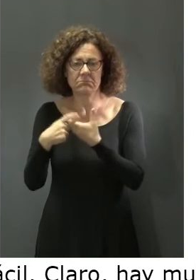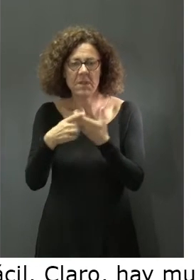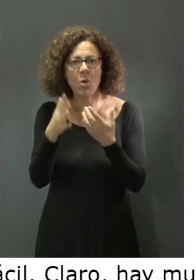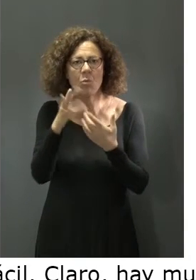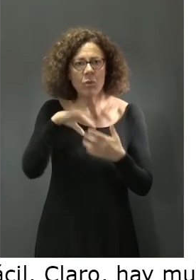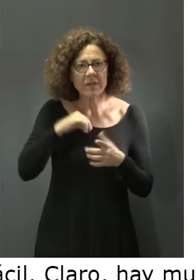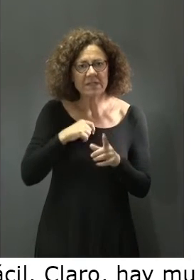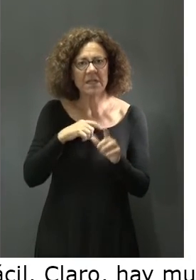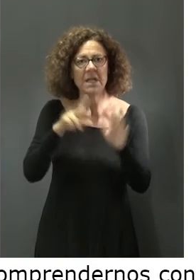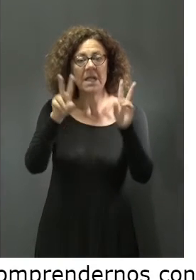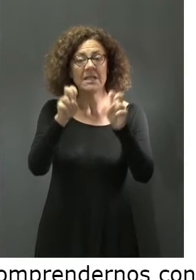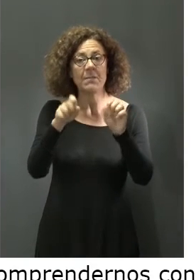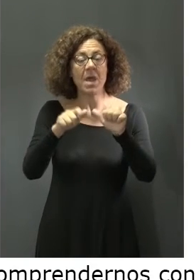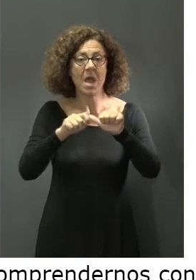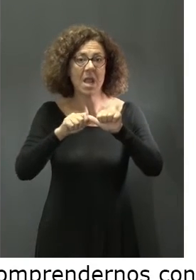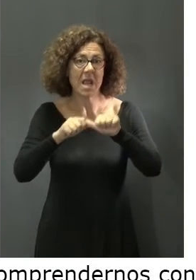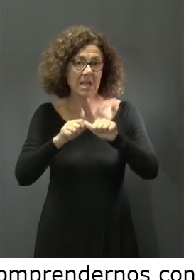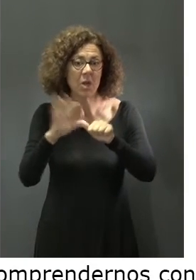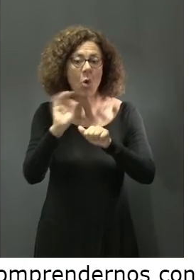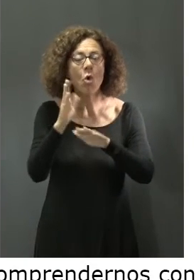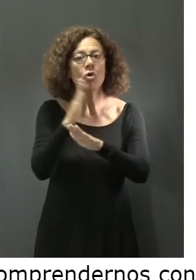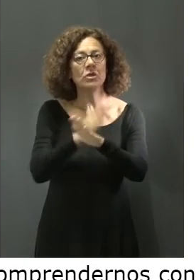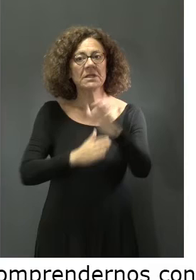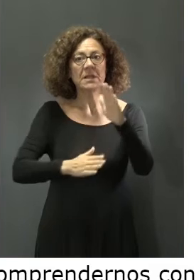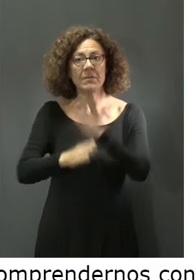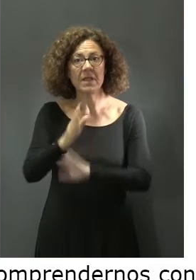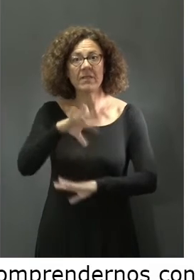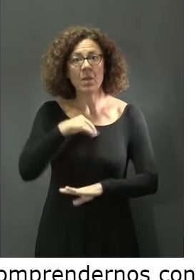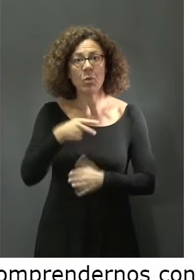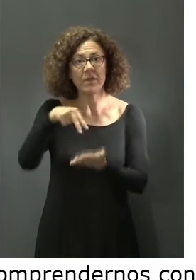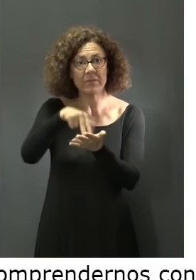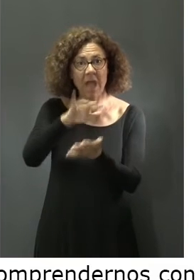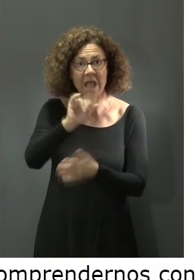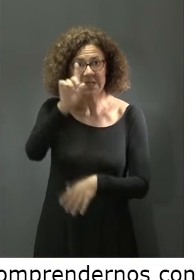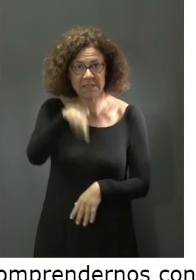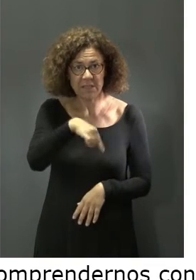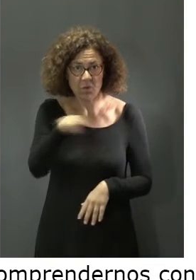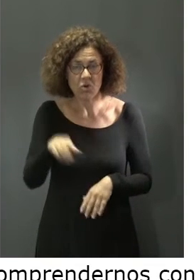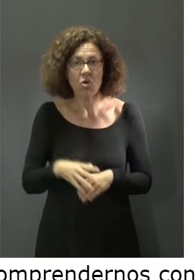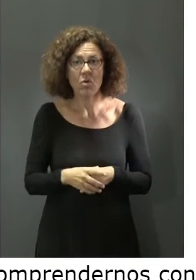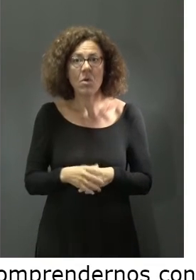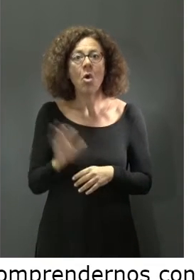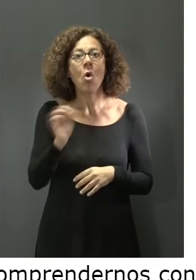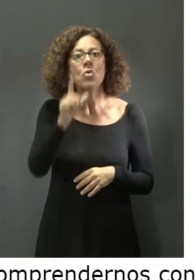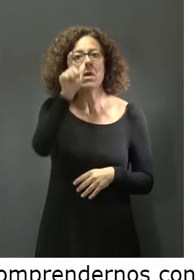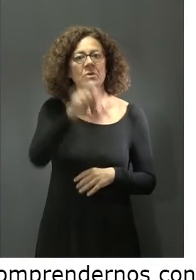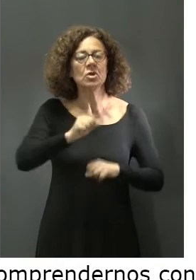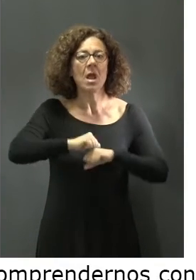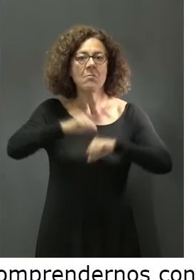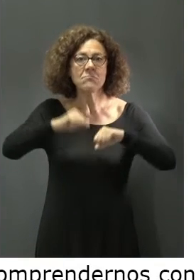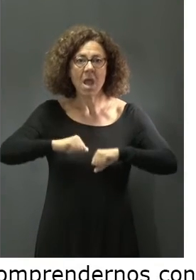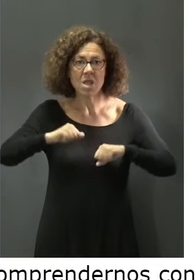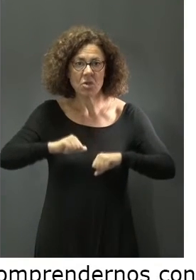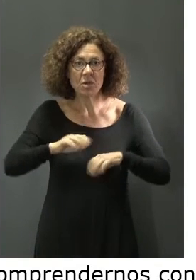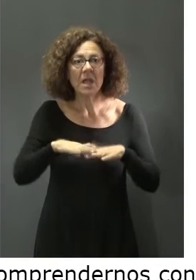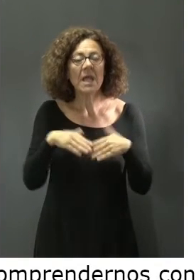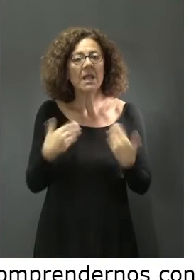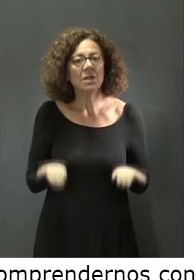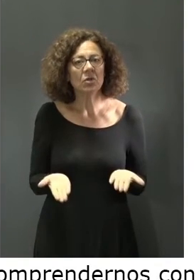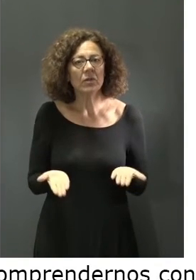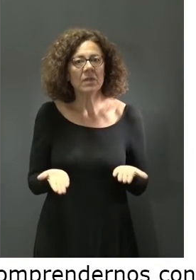género, tienes la cuestión de discapacidad que puede o no puede estar presente, o una persona mayor, entonces digo,